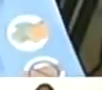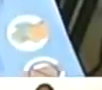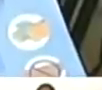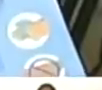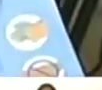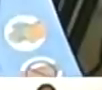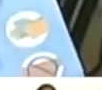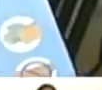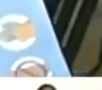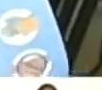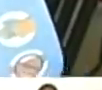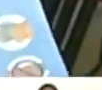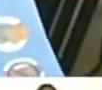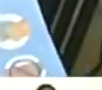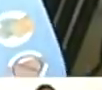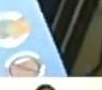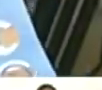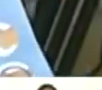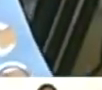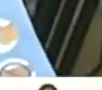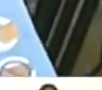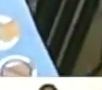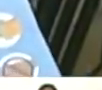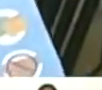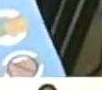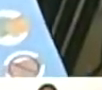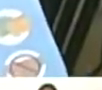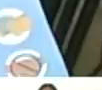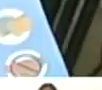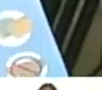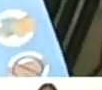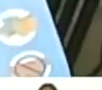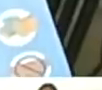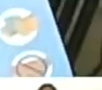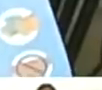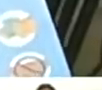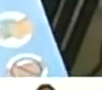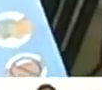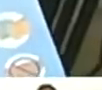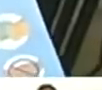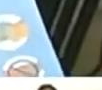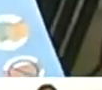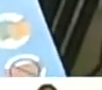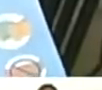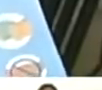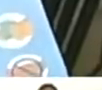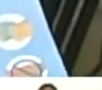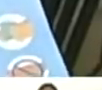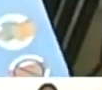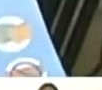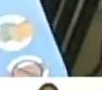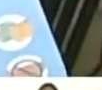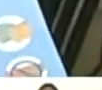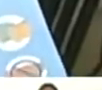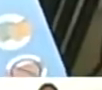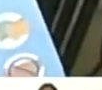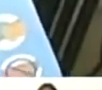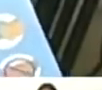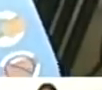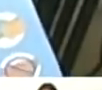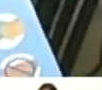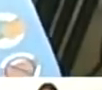a tu domicilio y sigue todas las indicaciones médicas. Prepárate, actúa, dice aquí. Lo que está diciendo el doctor